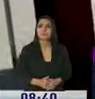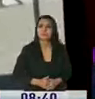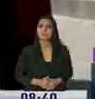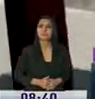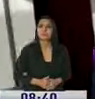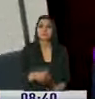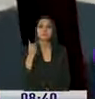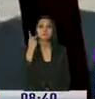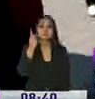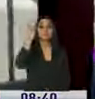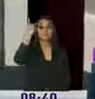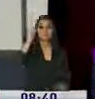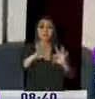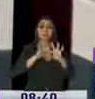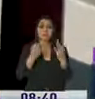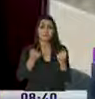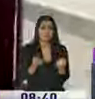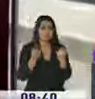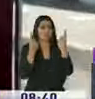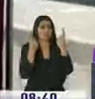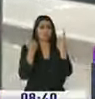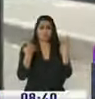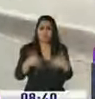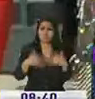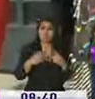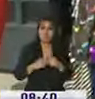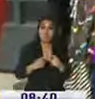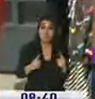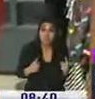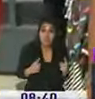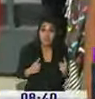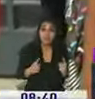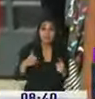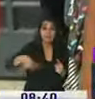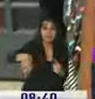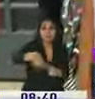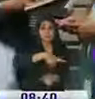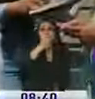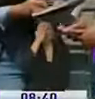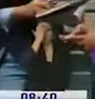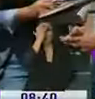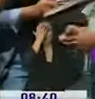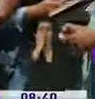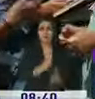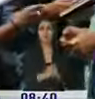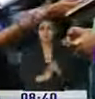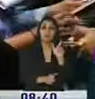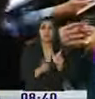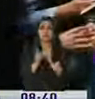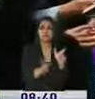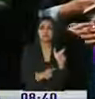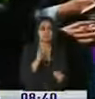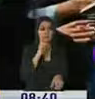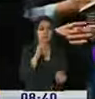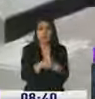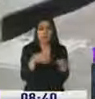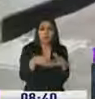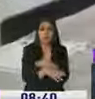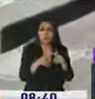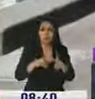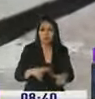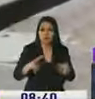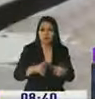padres de familia están conmocionados, pero aún en medio de esa gran preocupación, hay quienes se niegan a que el plantel sea intervenido y